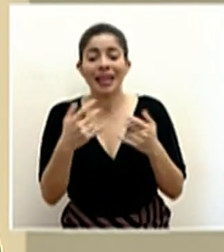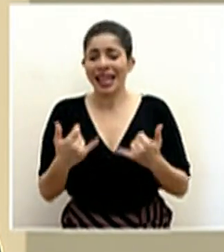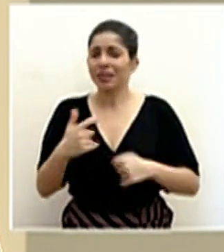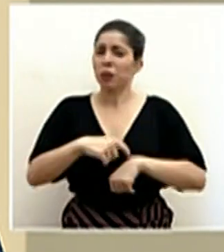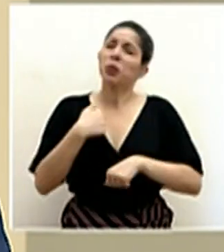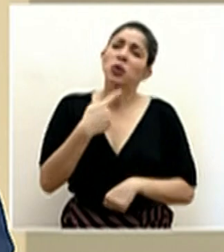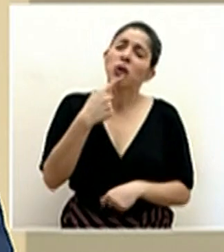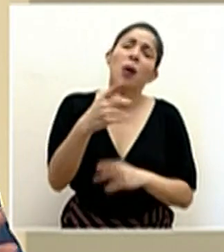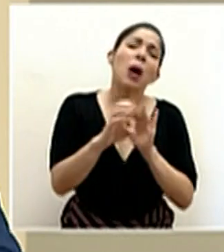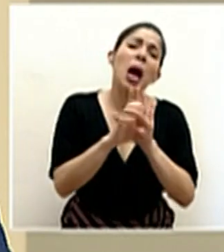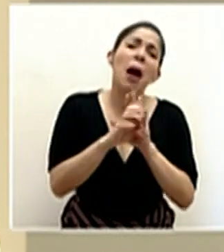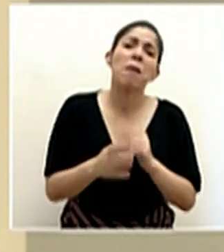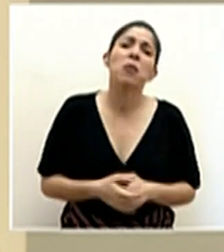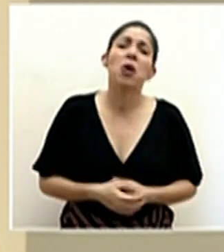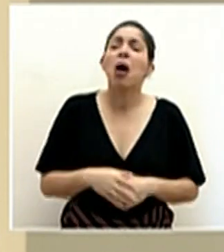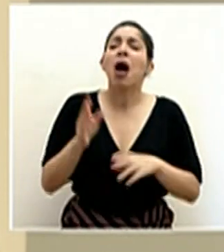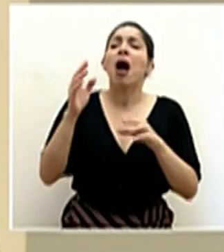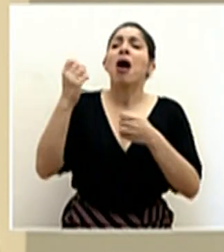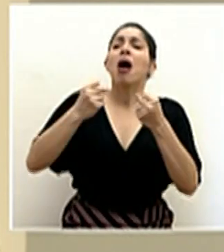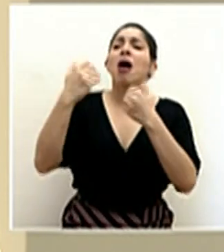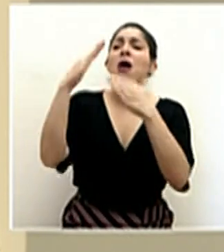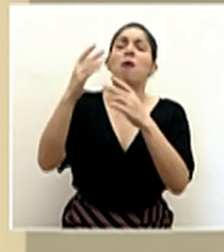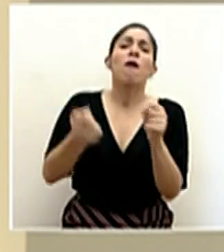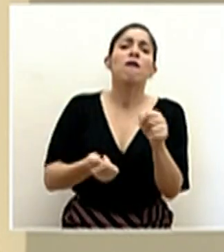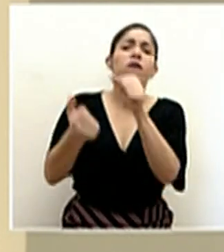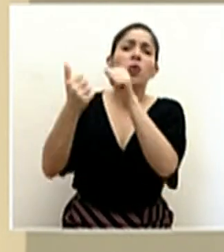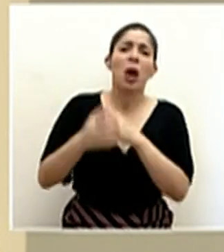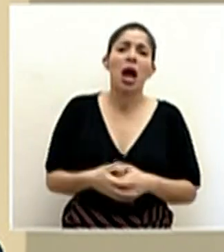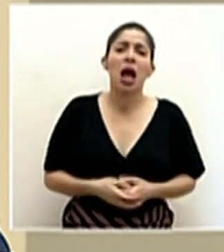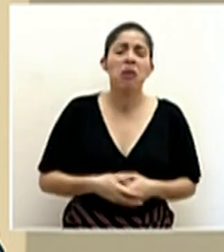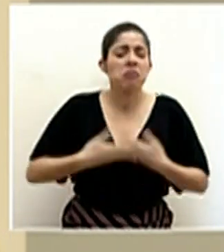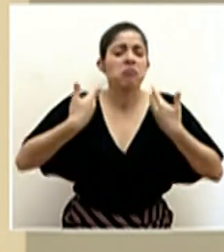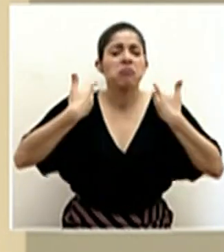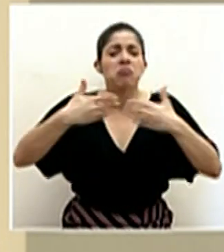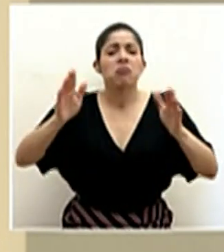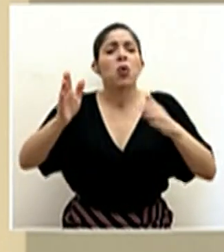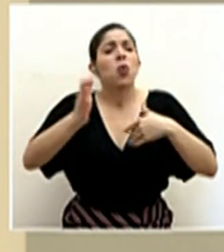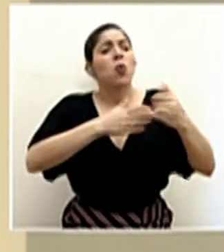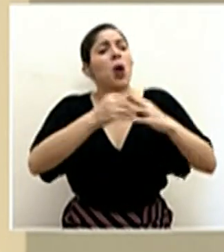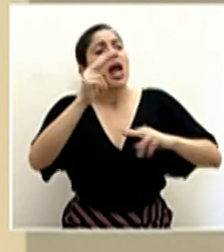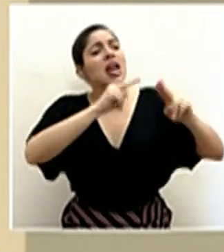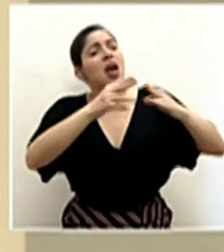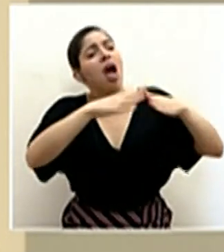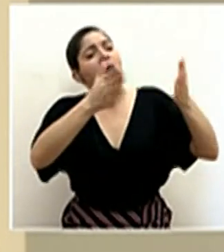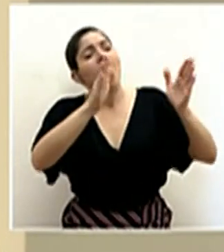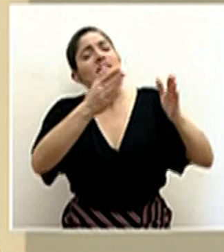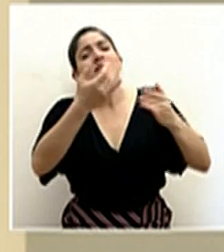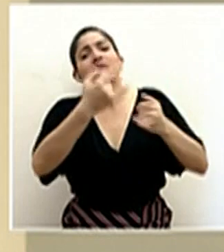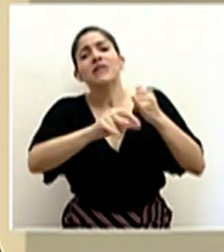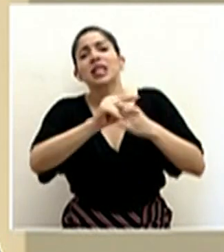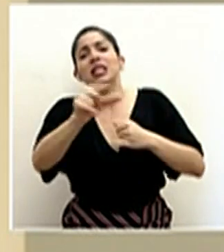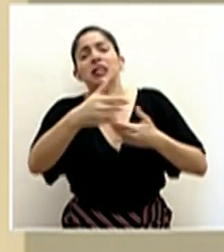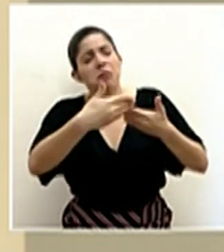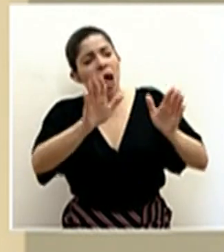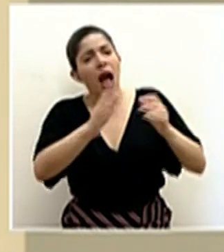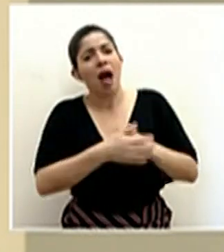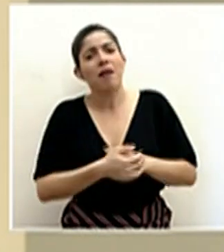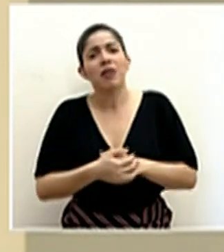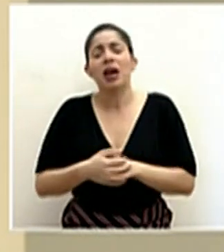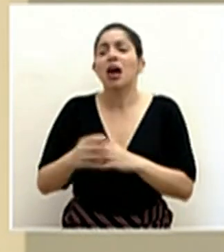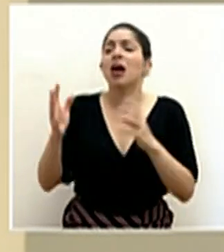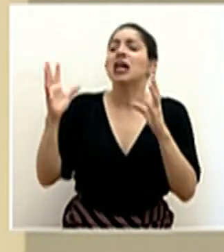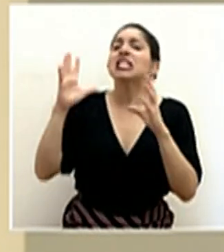momento yo digo, por ejemplo, vamos a quitar restricción vehicular. Vamos a permitir que todos los establecimientos abran fin de semana. Vamos a permitir que no haya